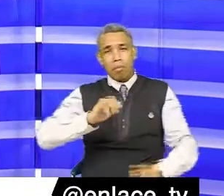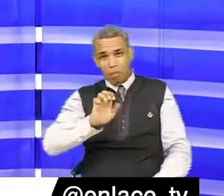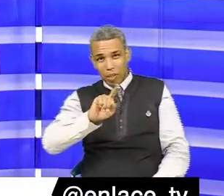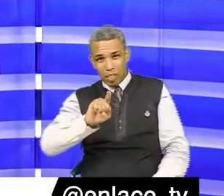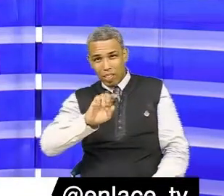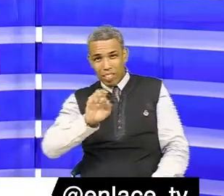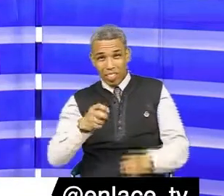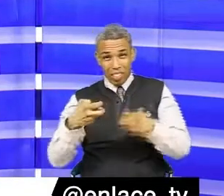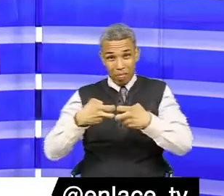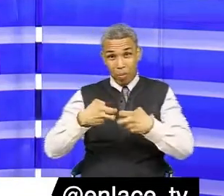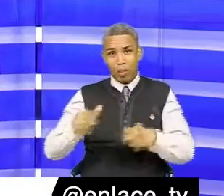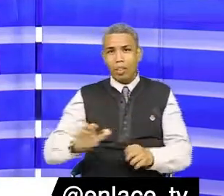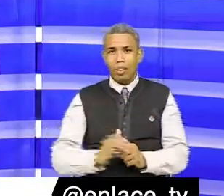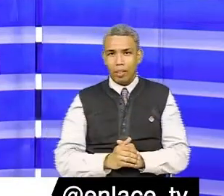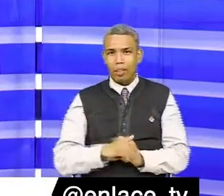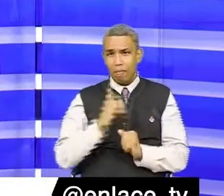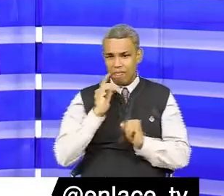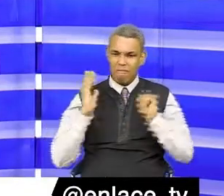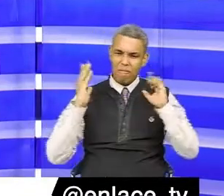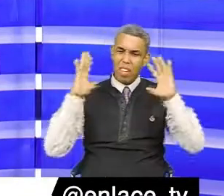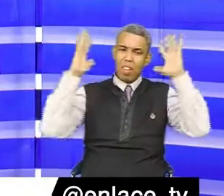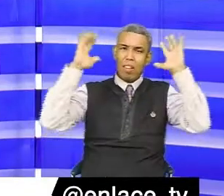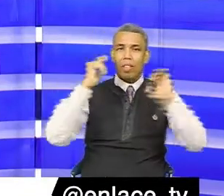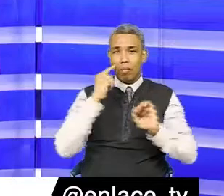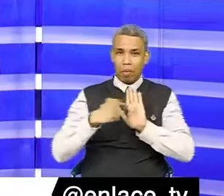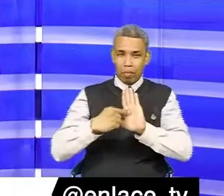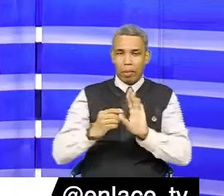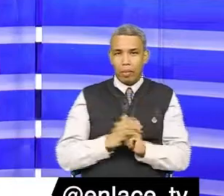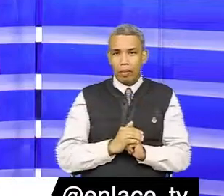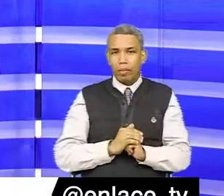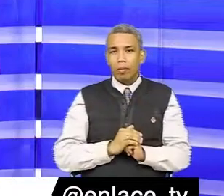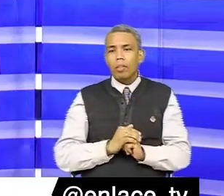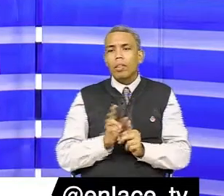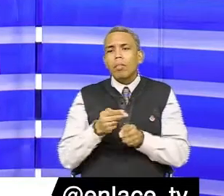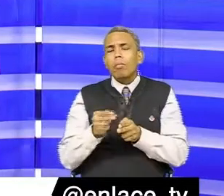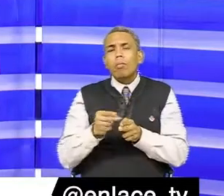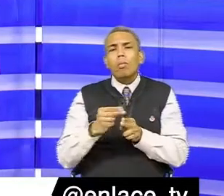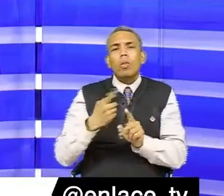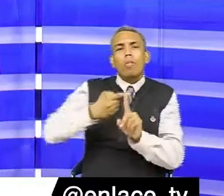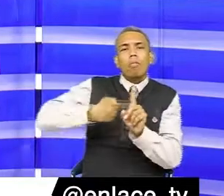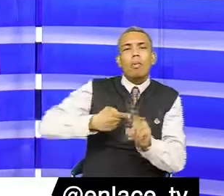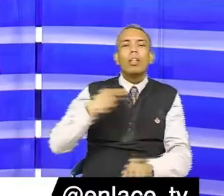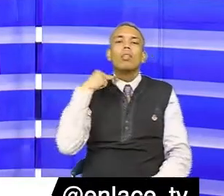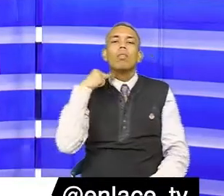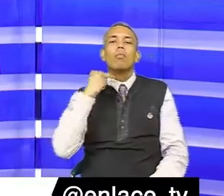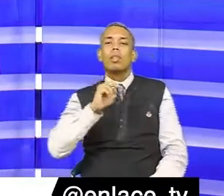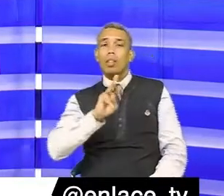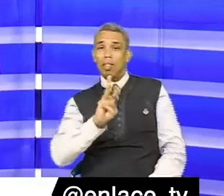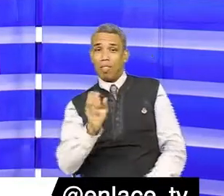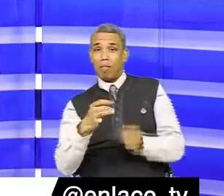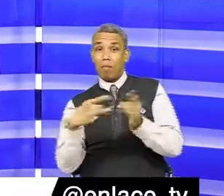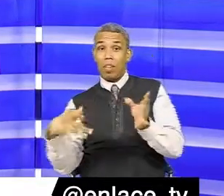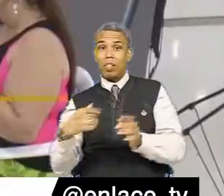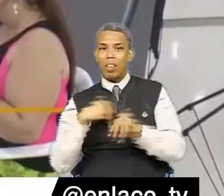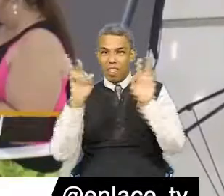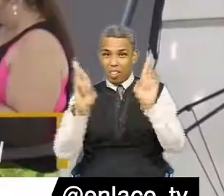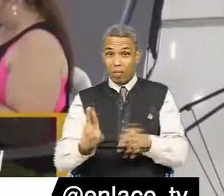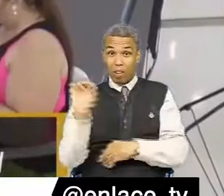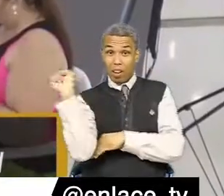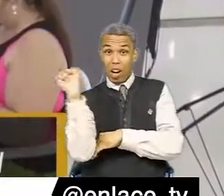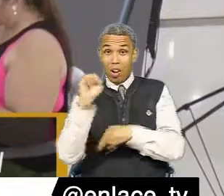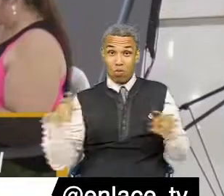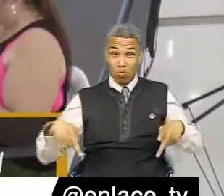álbum 125 años el próximo 30 de noviembre se conocerá el ganador del vehículo 0 km en